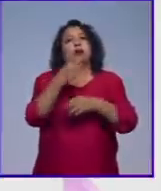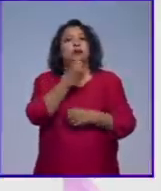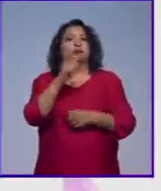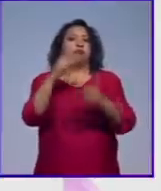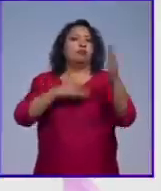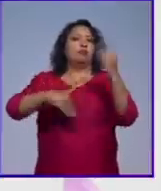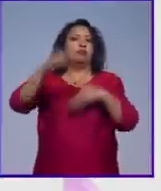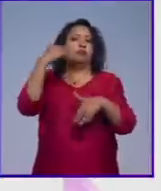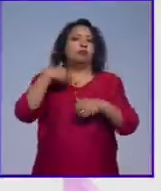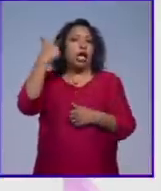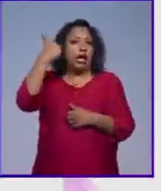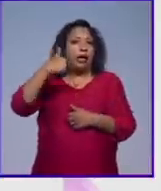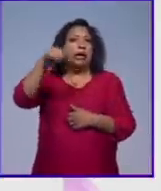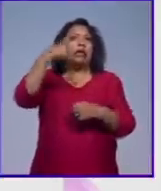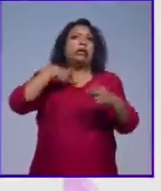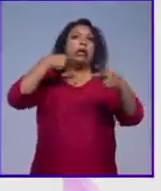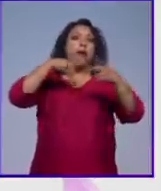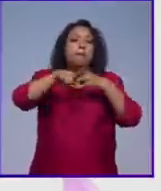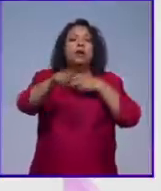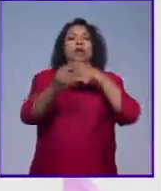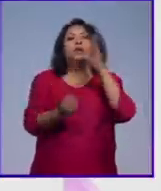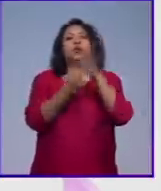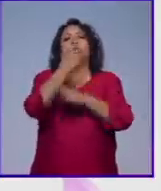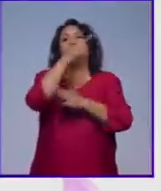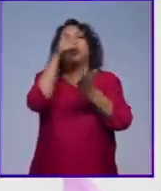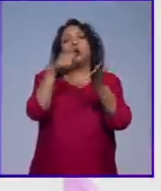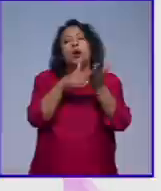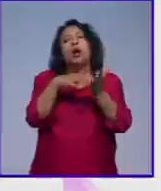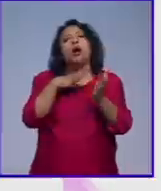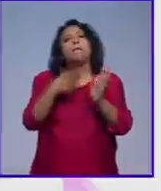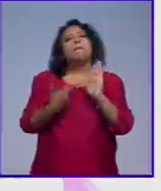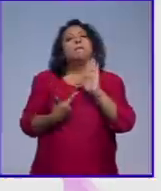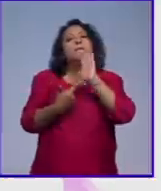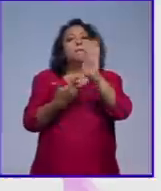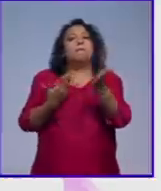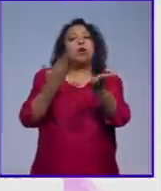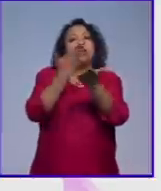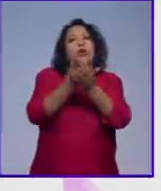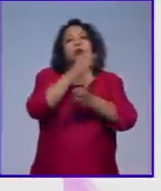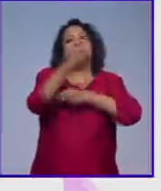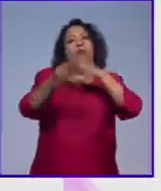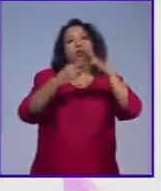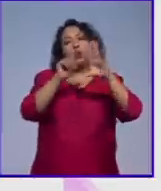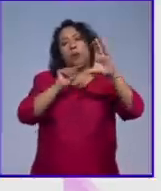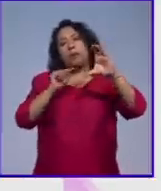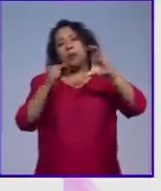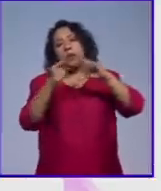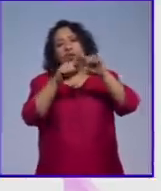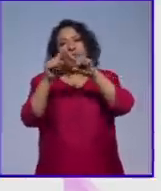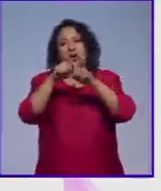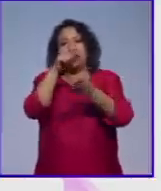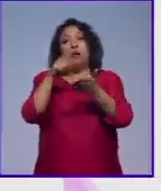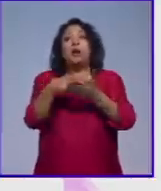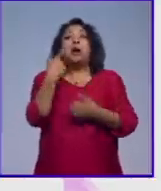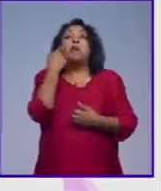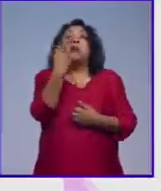en esta gira que está iniciando, en estas nuevas series que va a proponer en otras partes del mundo. Y pues a seguirla, a ver cuál es su trabajo.